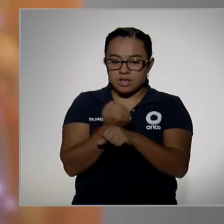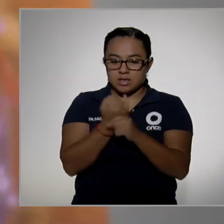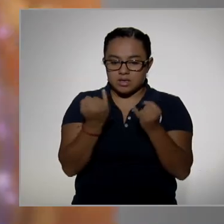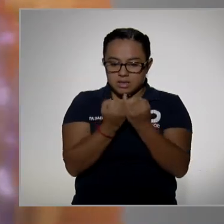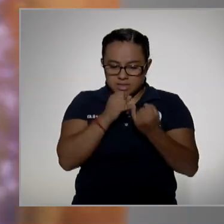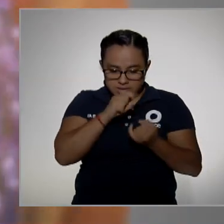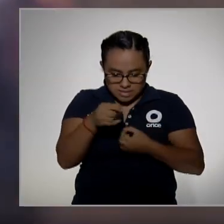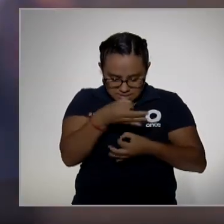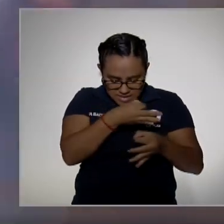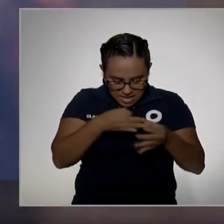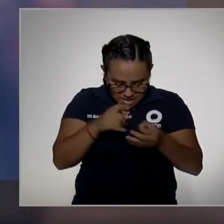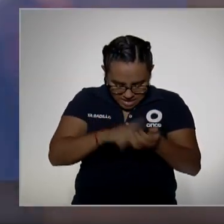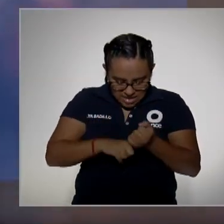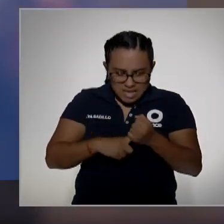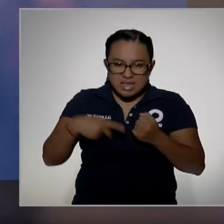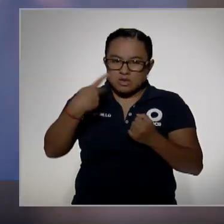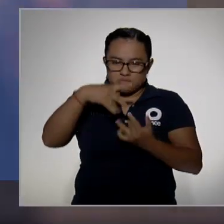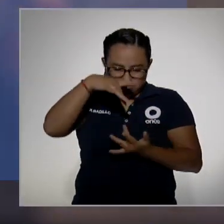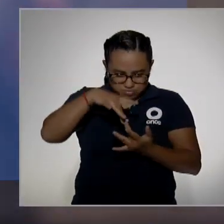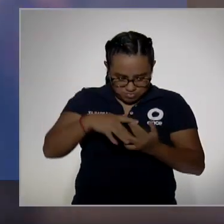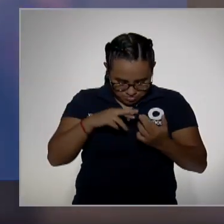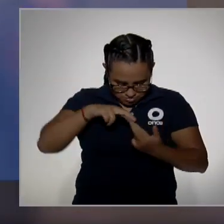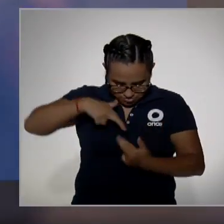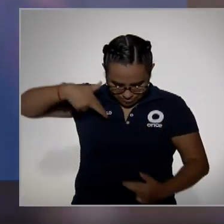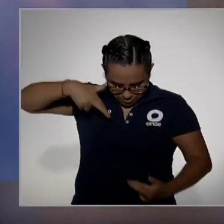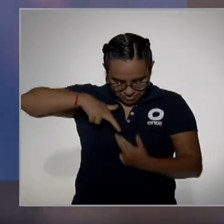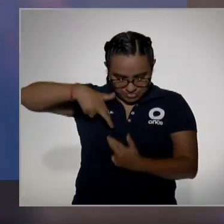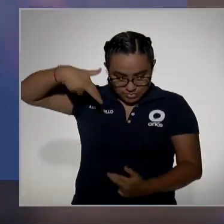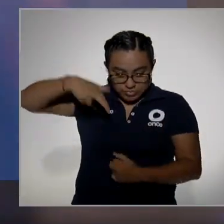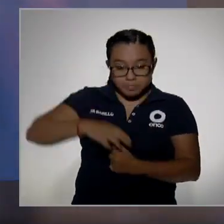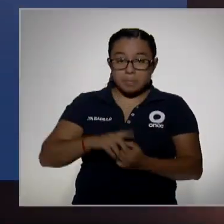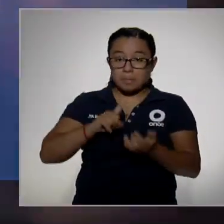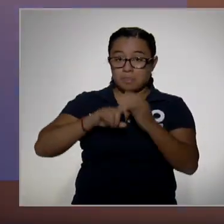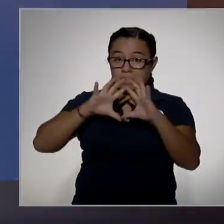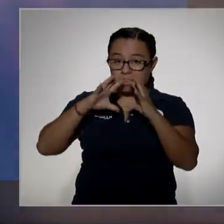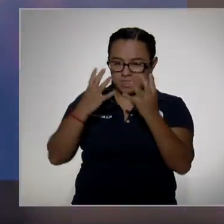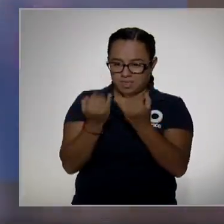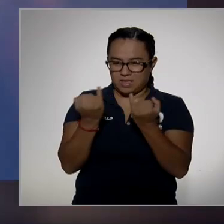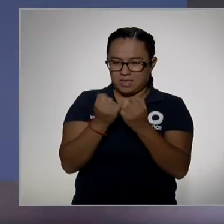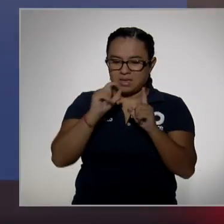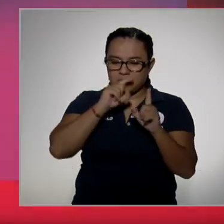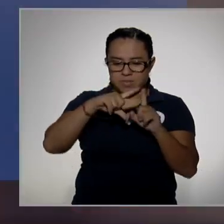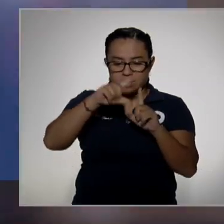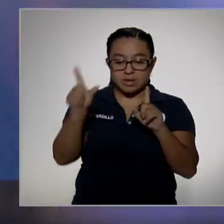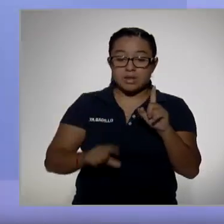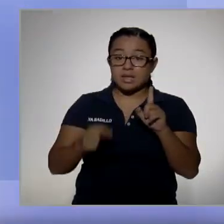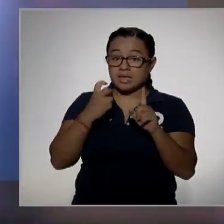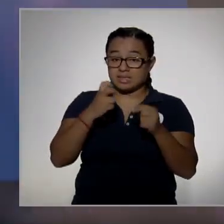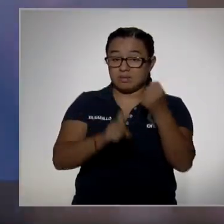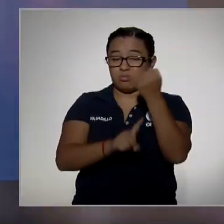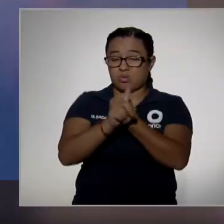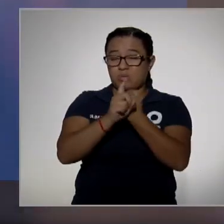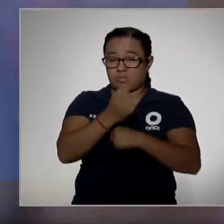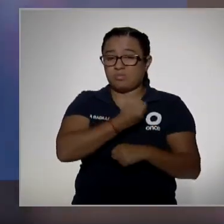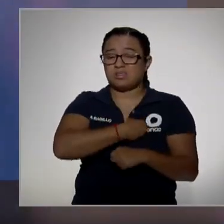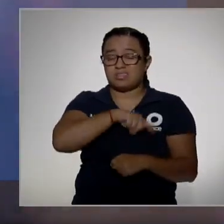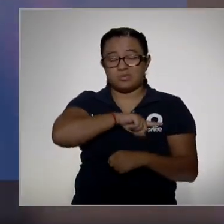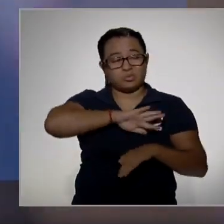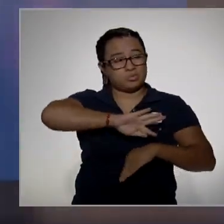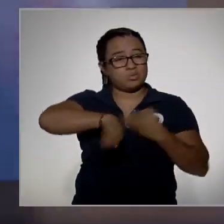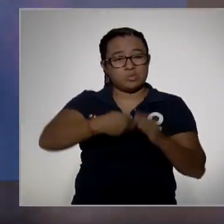tejidos a nivel mundial y en nuestro país la anemia constituye un problema de salud pública